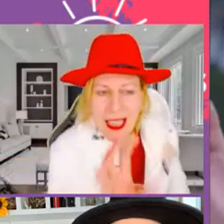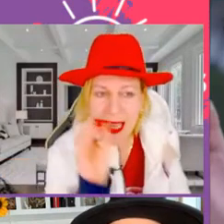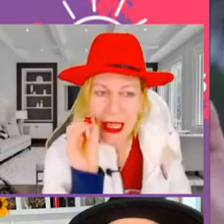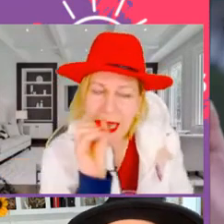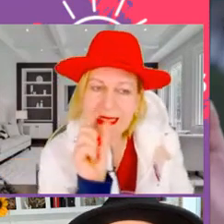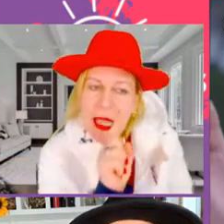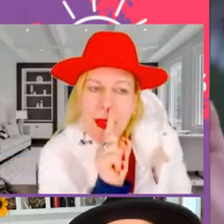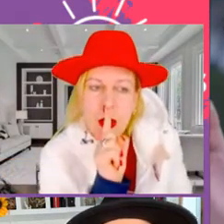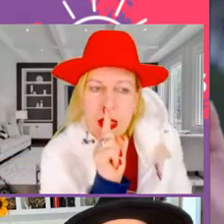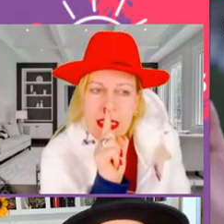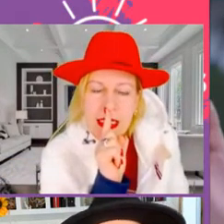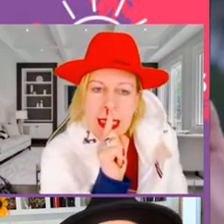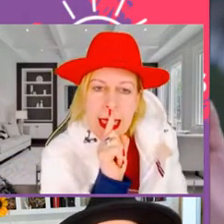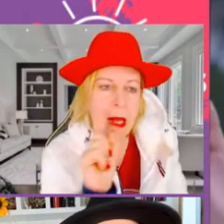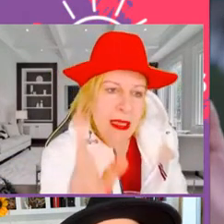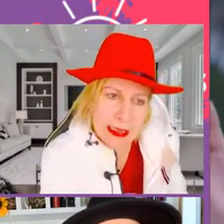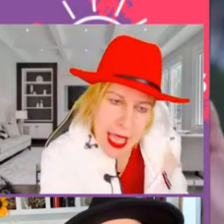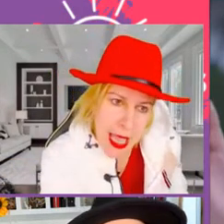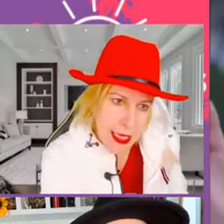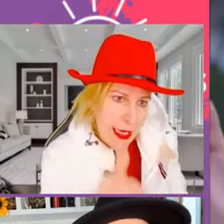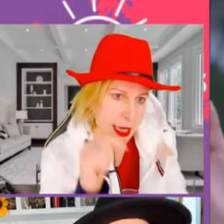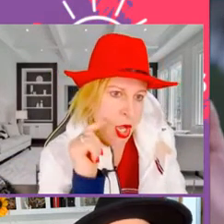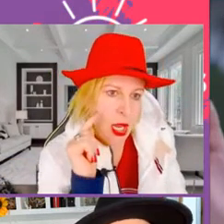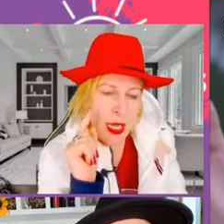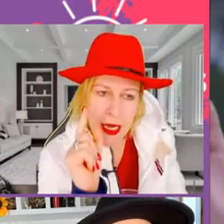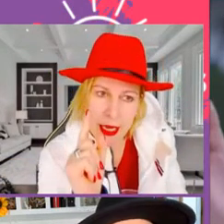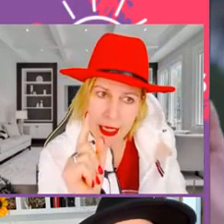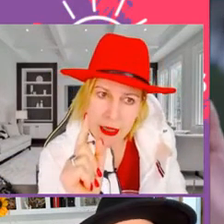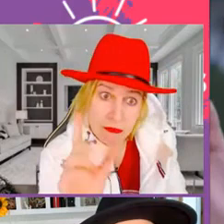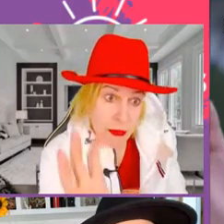es el tema, no es el mensaje,